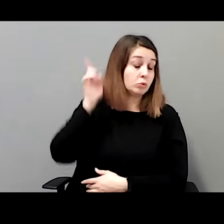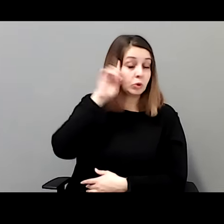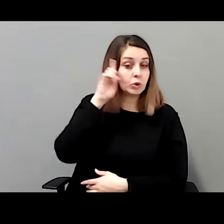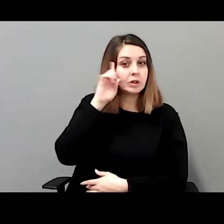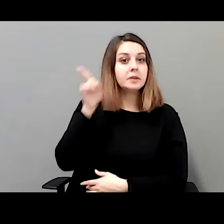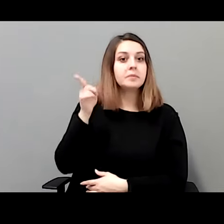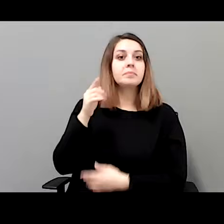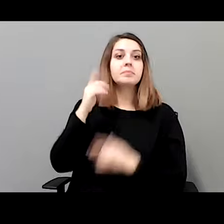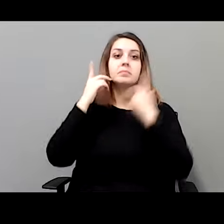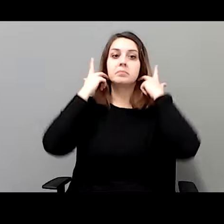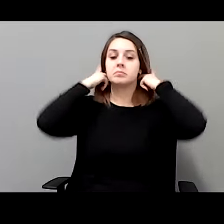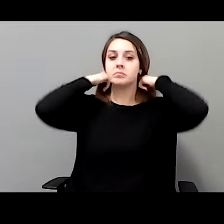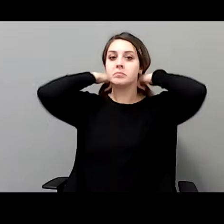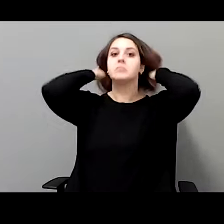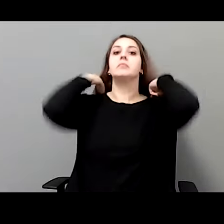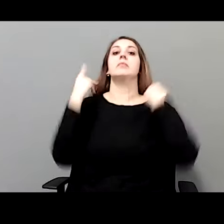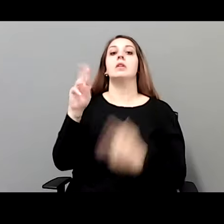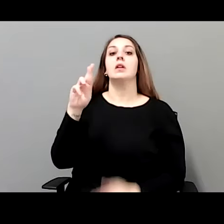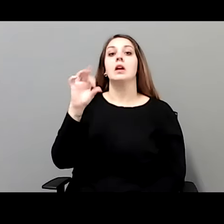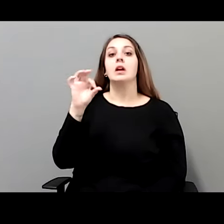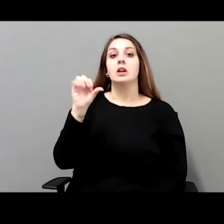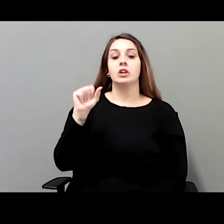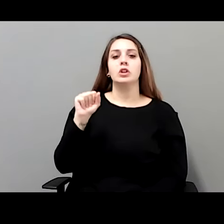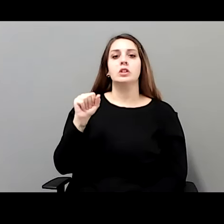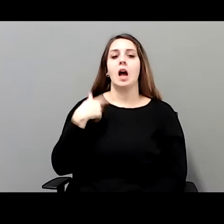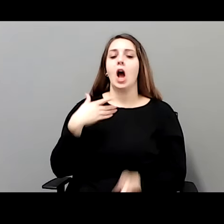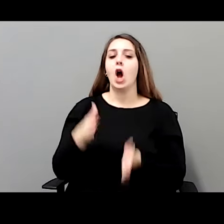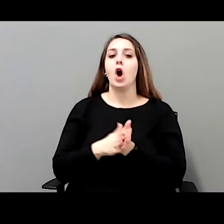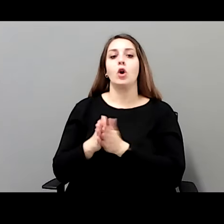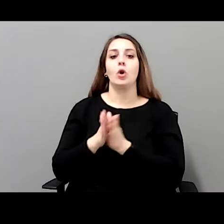a que Rosa era una compañera de Amapace